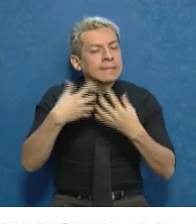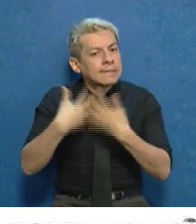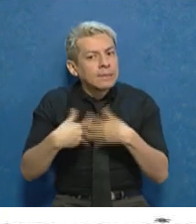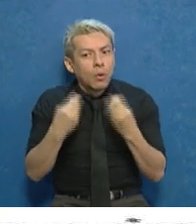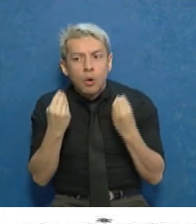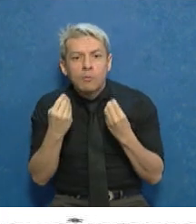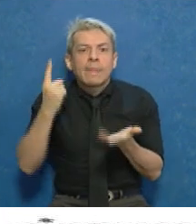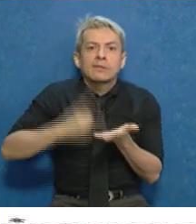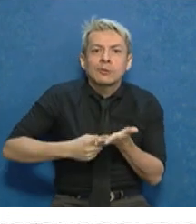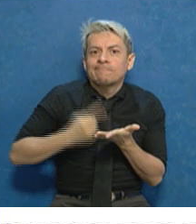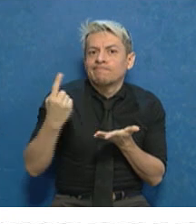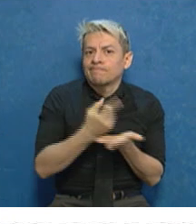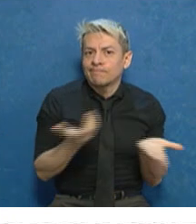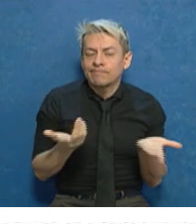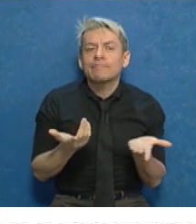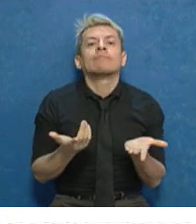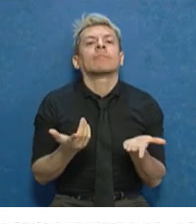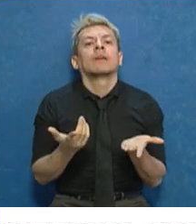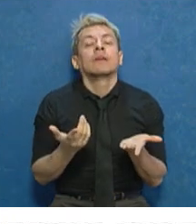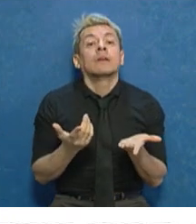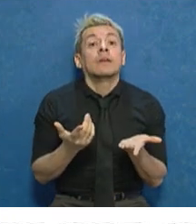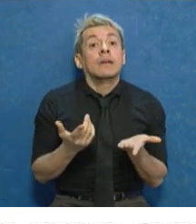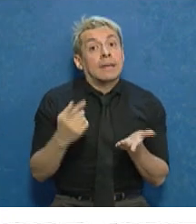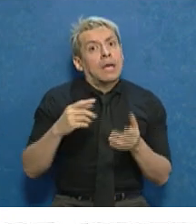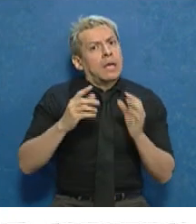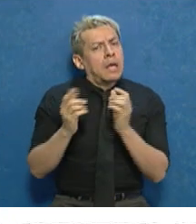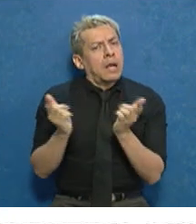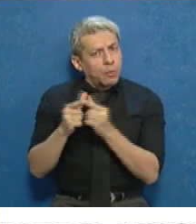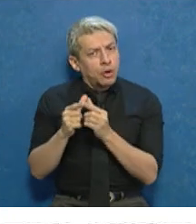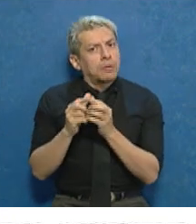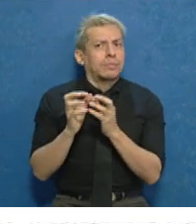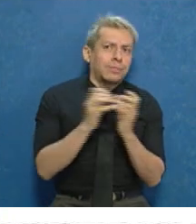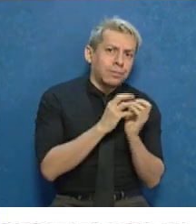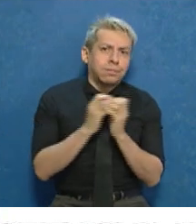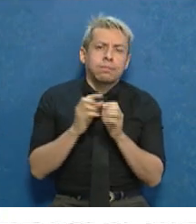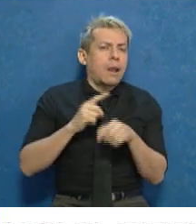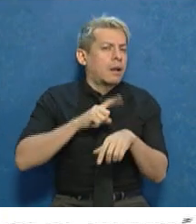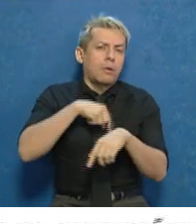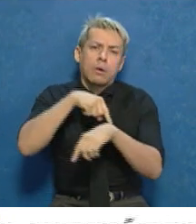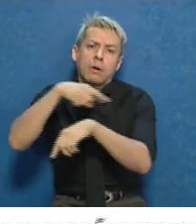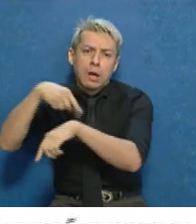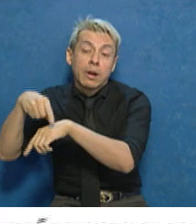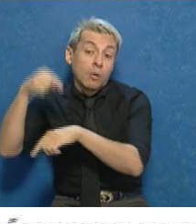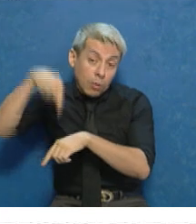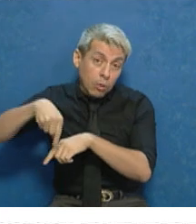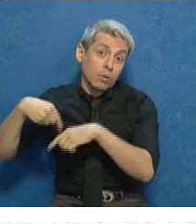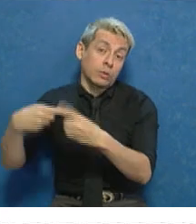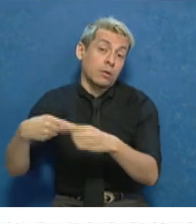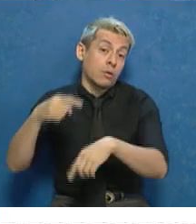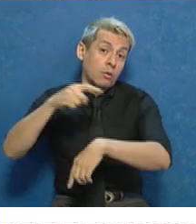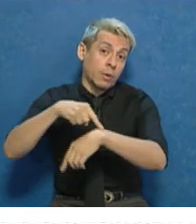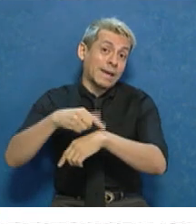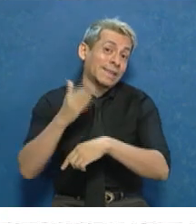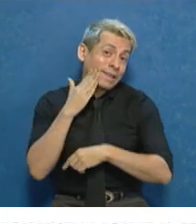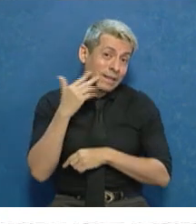las escuelas. Lo cierto es que esta reunión fue tan extensa que va a continuar hoy. Hoy a las 15 va a haber una nueva reunión en